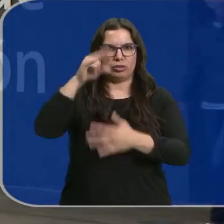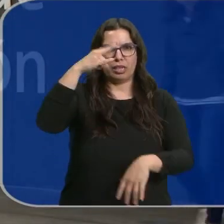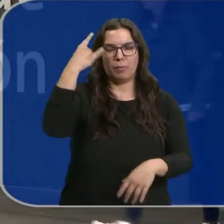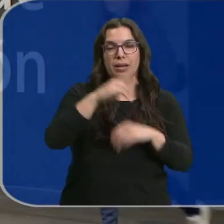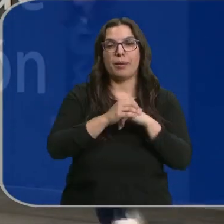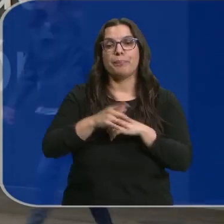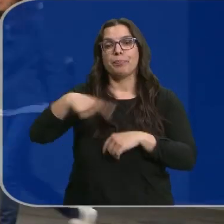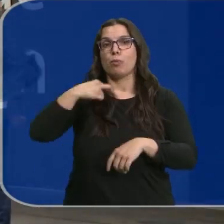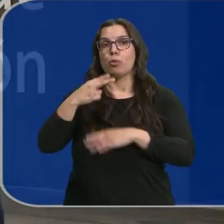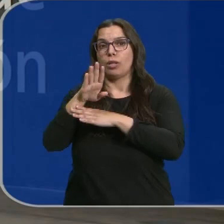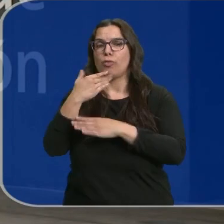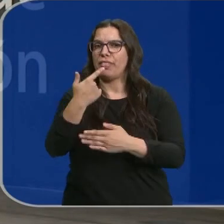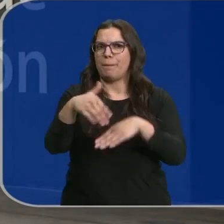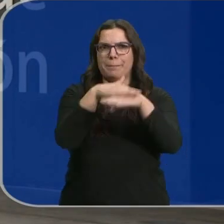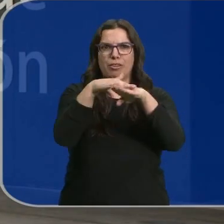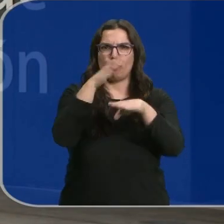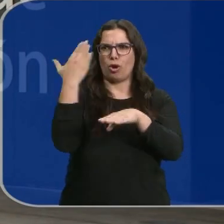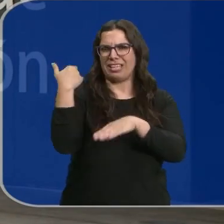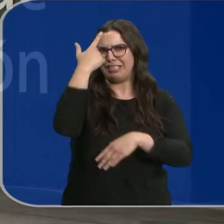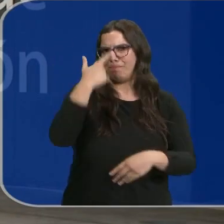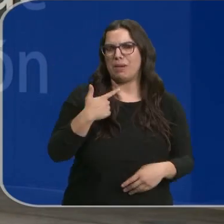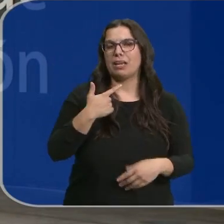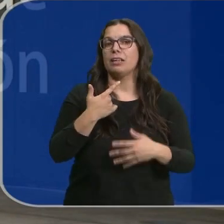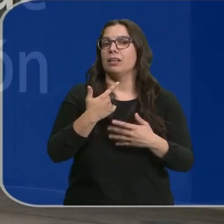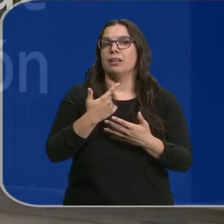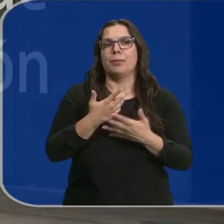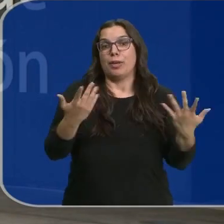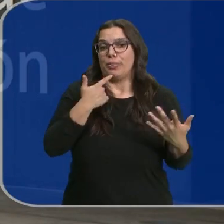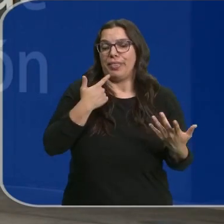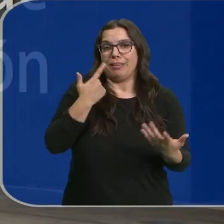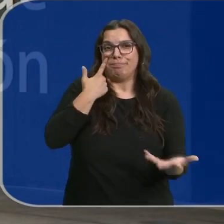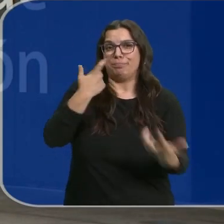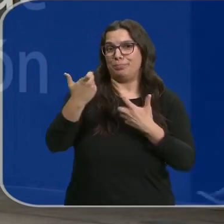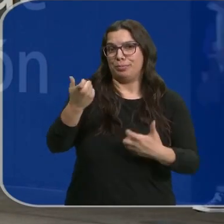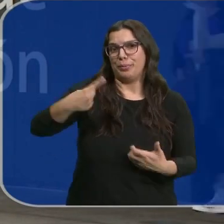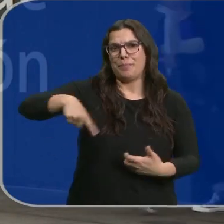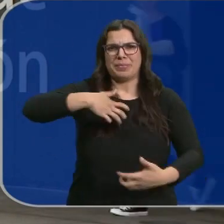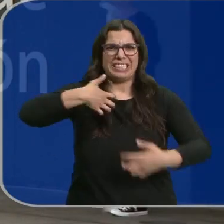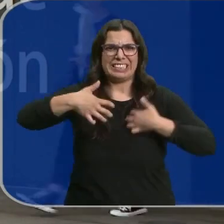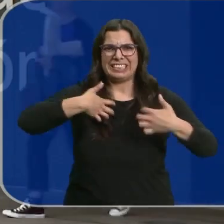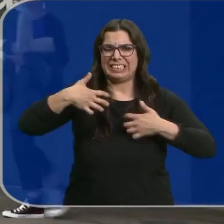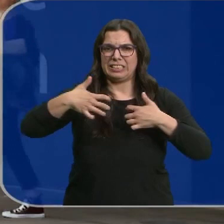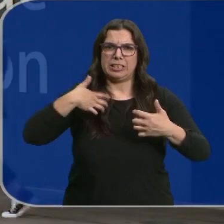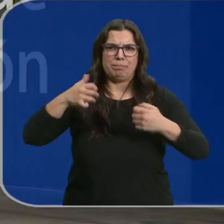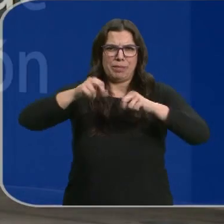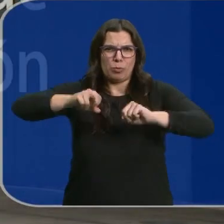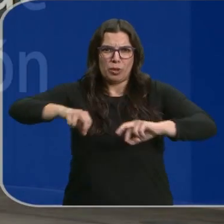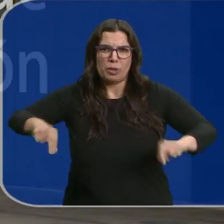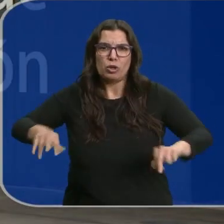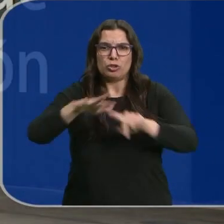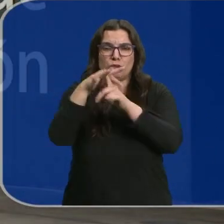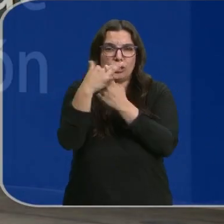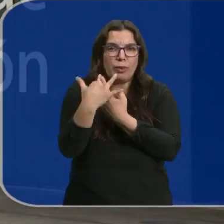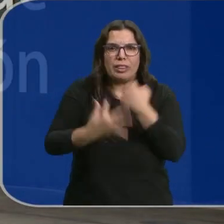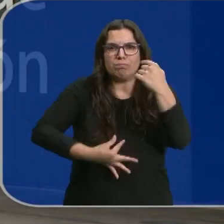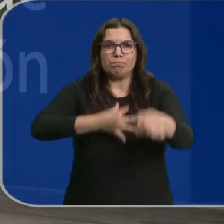portavoces de la Unión por la Ganadería piden disculpas por esas escenas, pero señalan que es la evidencia de un malestar cada vez más intenso por